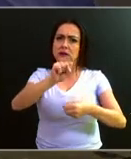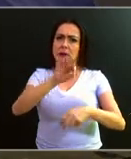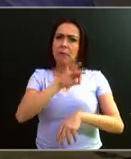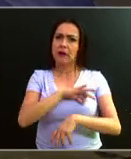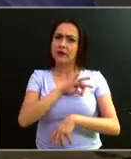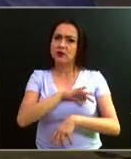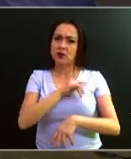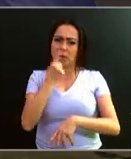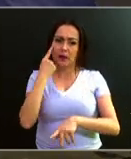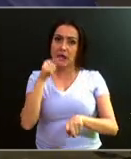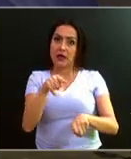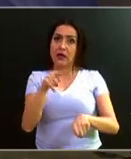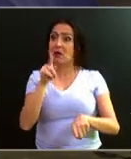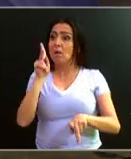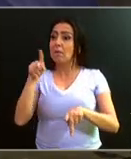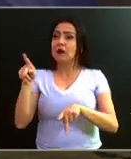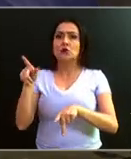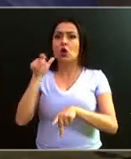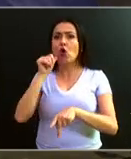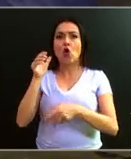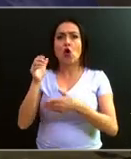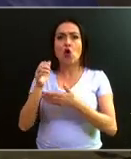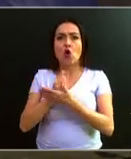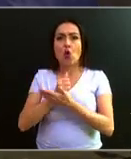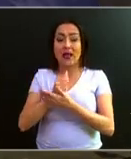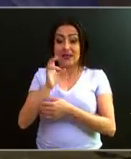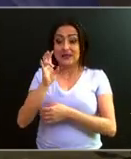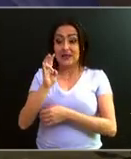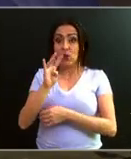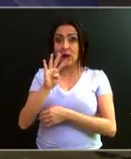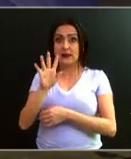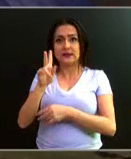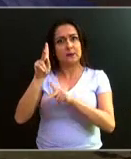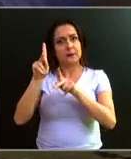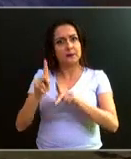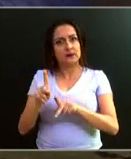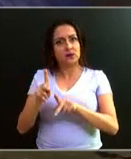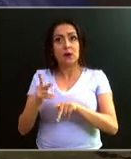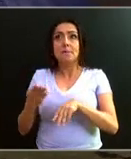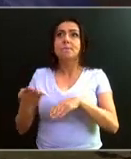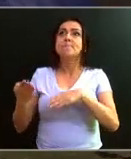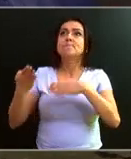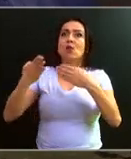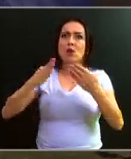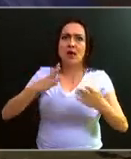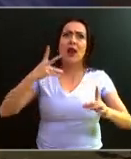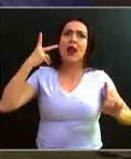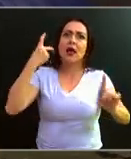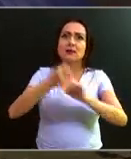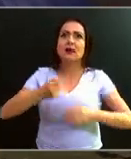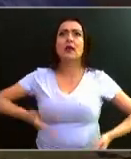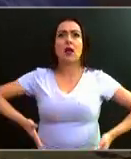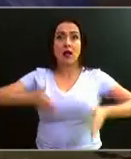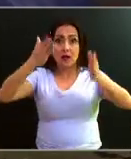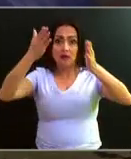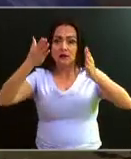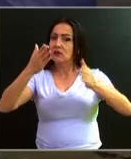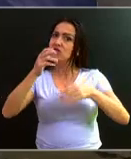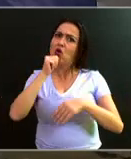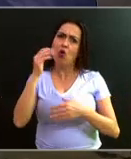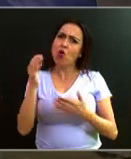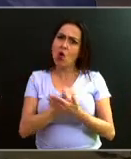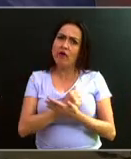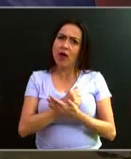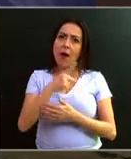de Seguros si los beneficiarios de 745 personas fallecidas en accidentes de tránsito no cobran